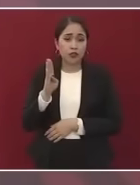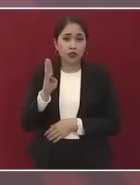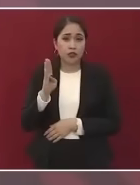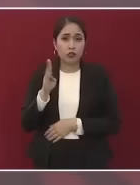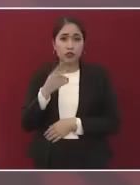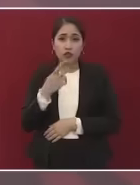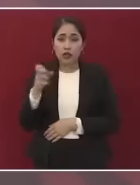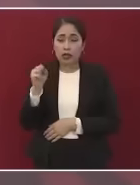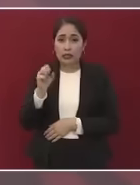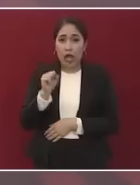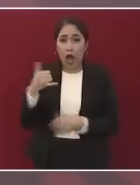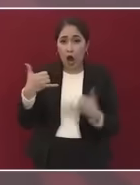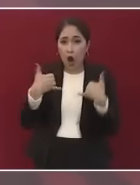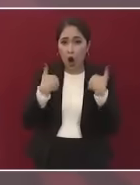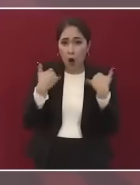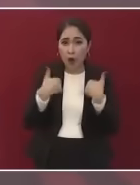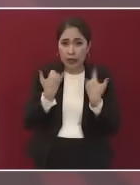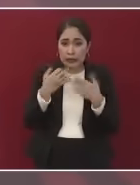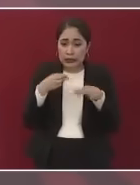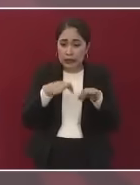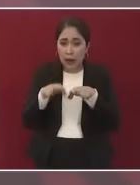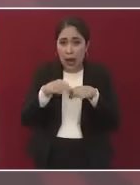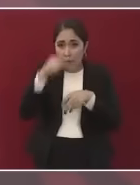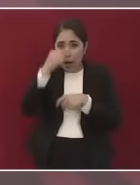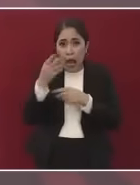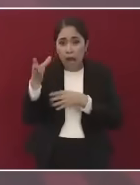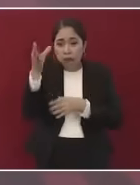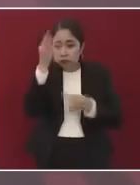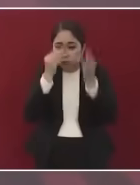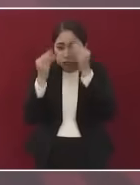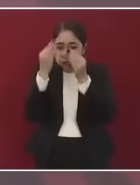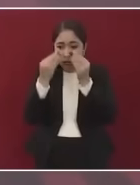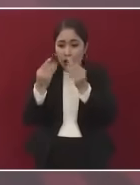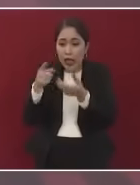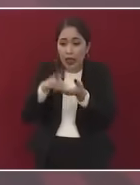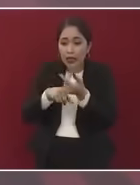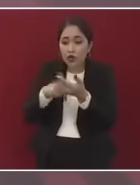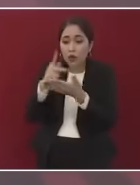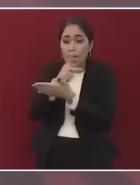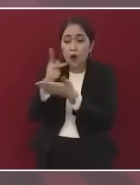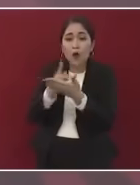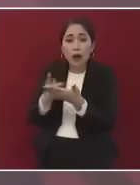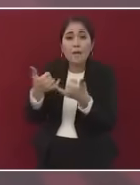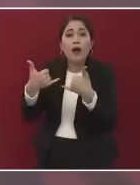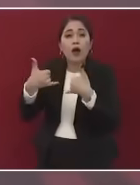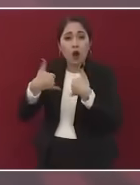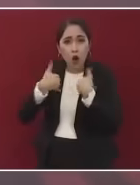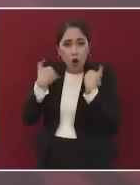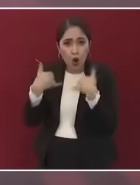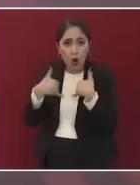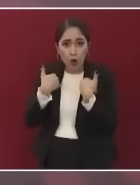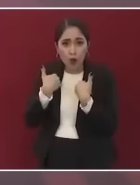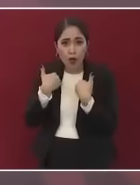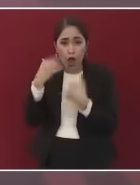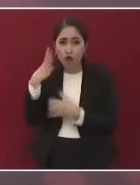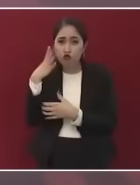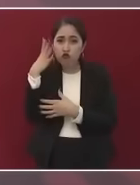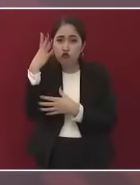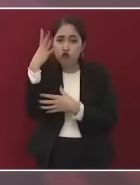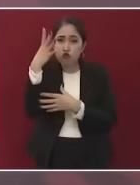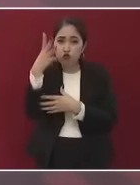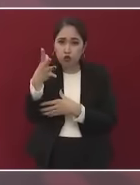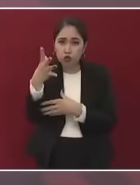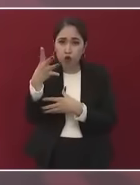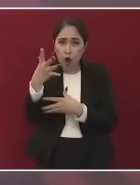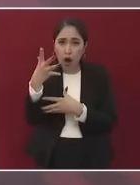para frenar y perseguir el tráfico de fentanilo de las organizaciones criminales mexicanas y si se toma